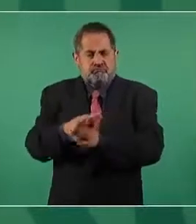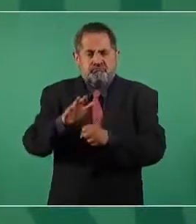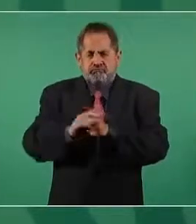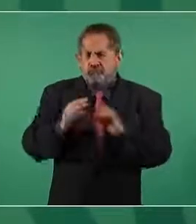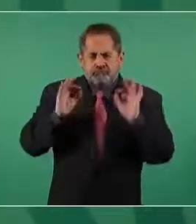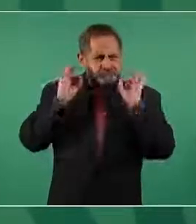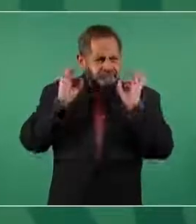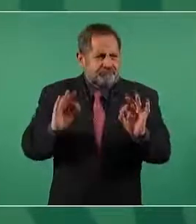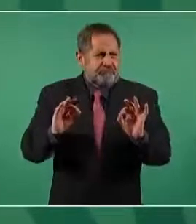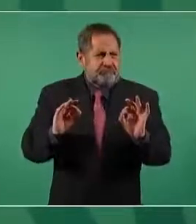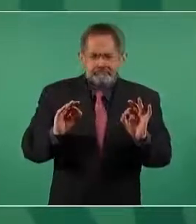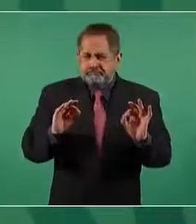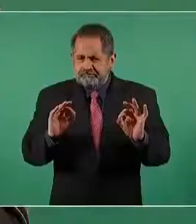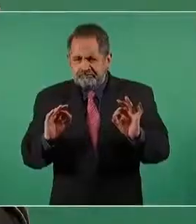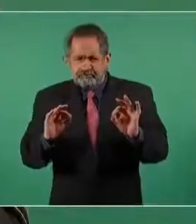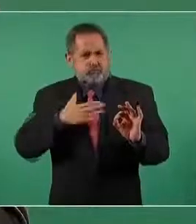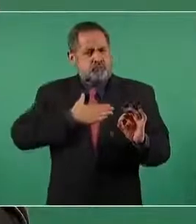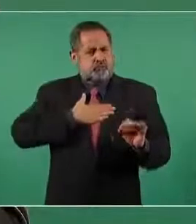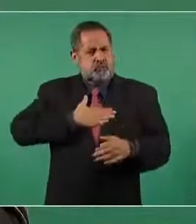equilibrado,